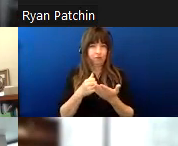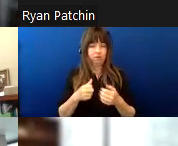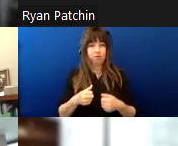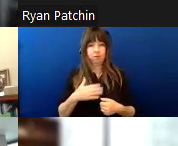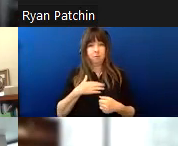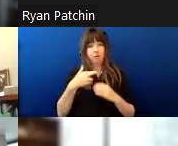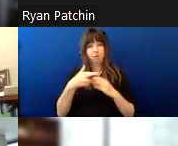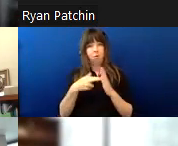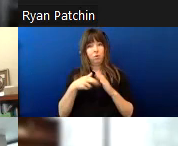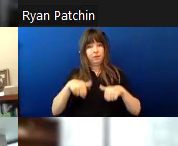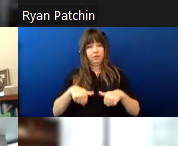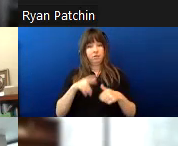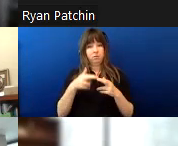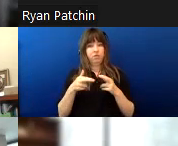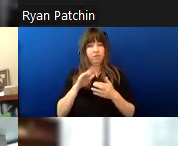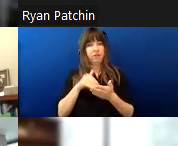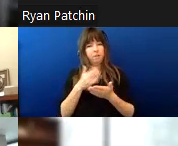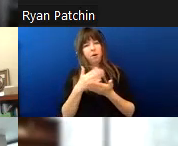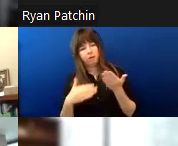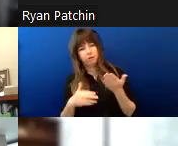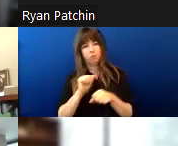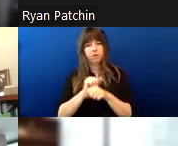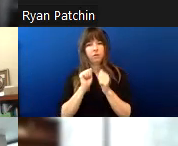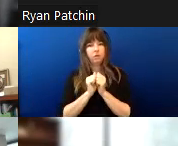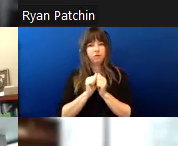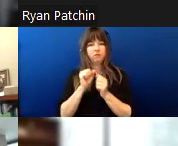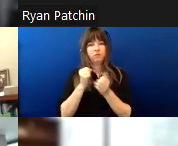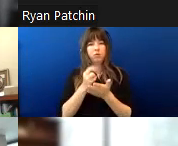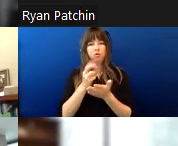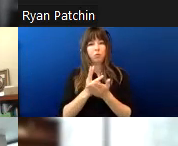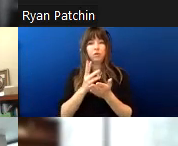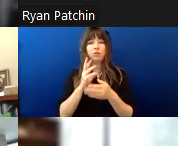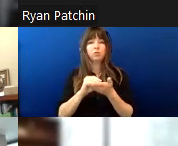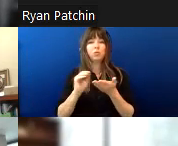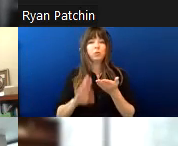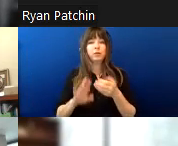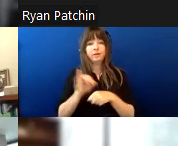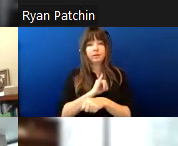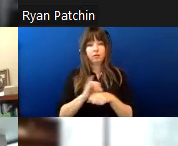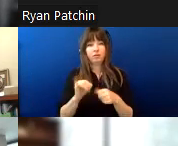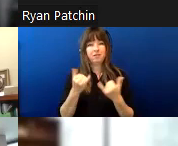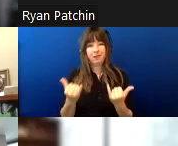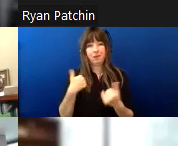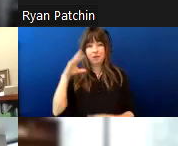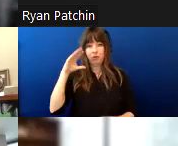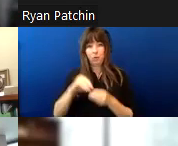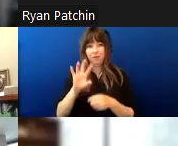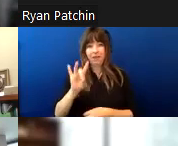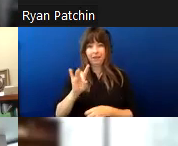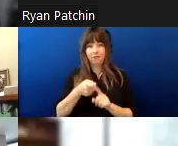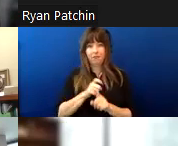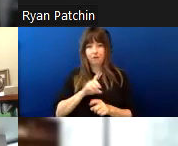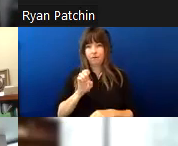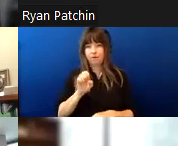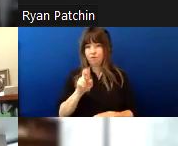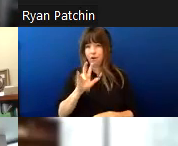los papeles que tengo aquí en el centro regional, y en este momento tenemos 8 de una variedad de